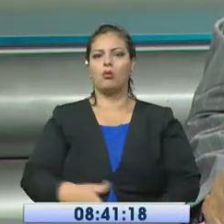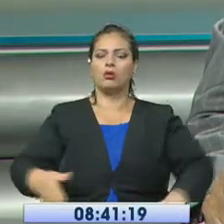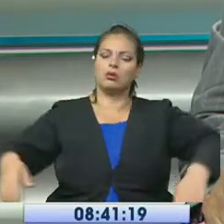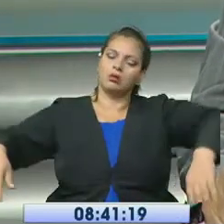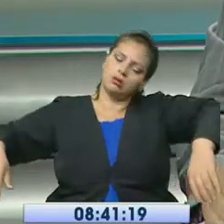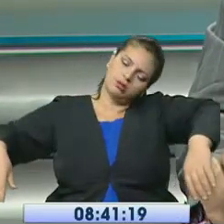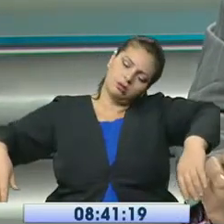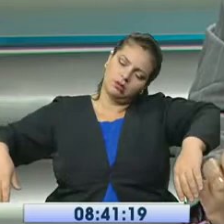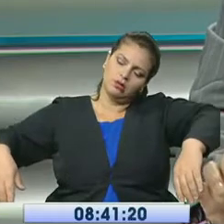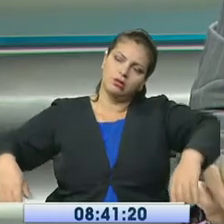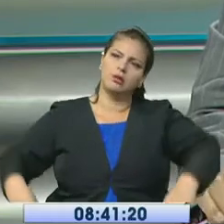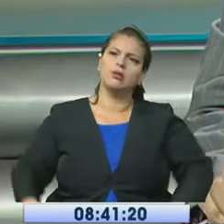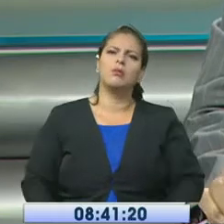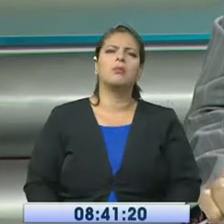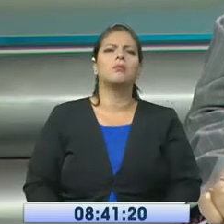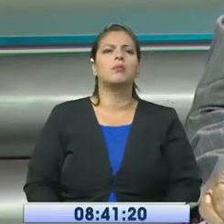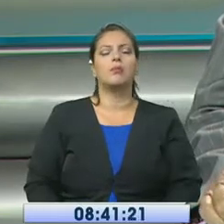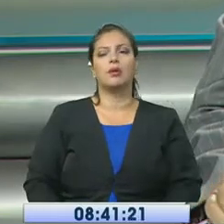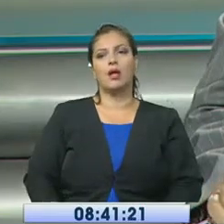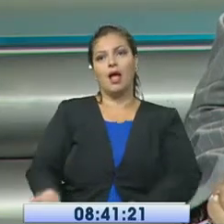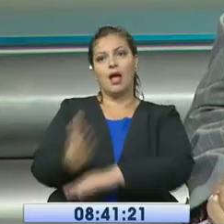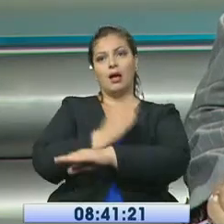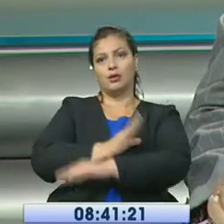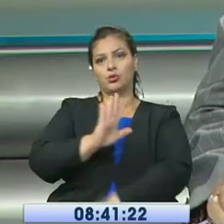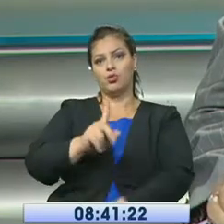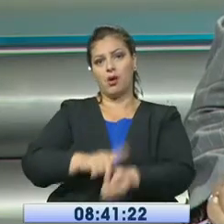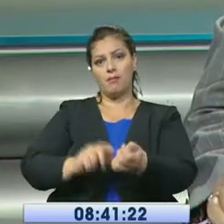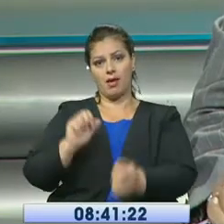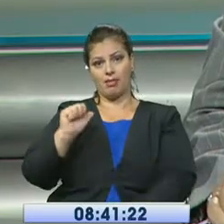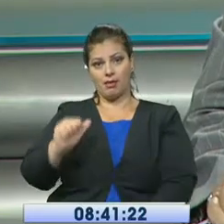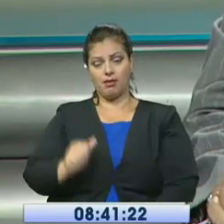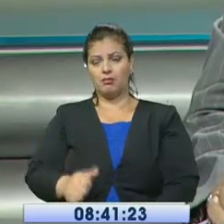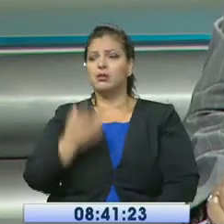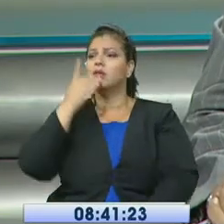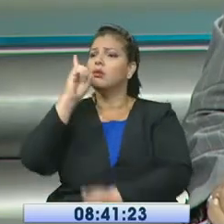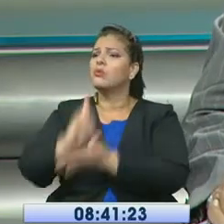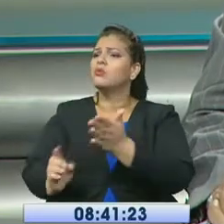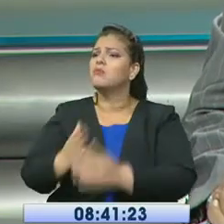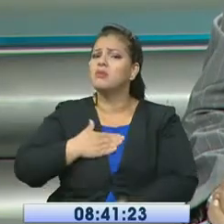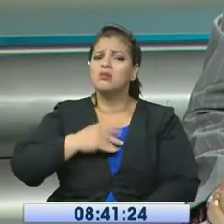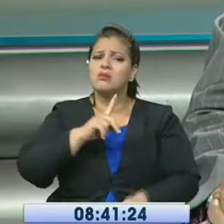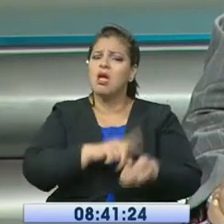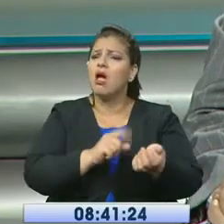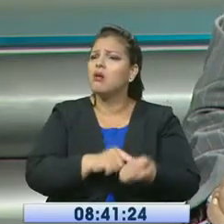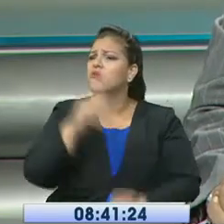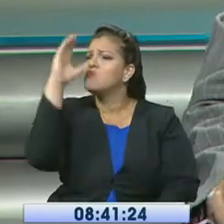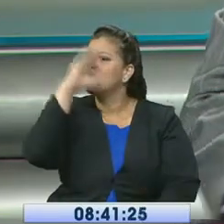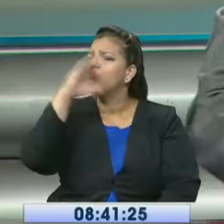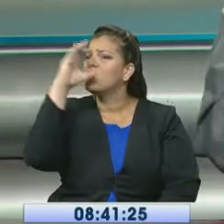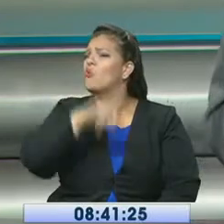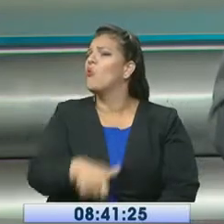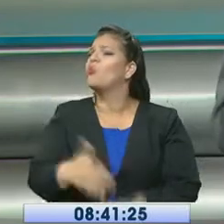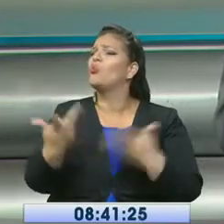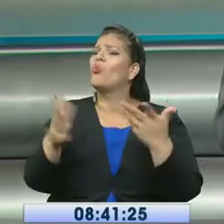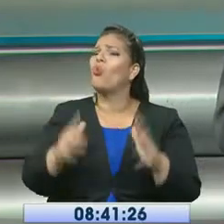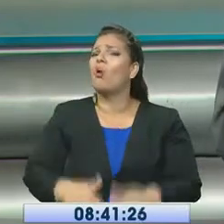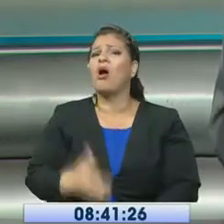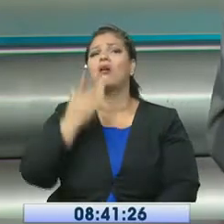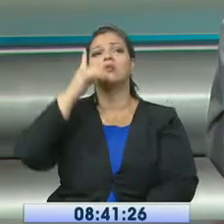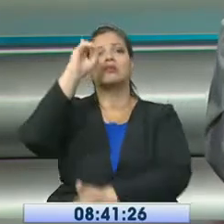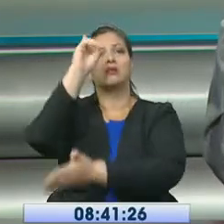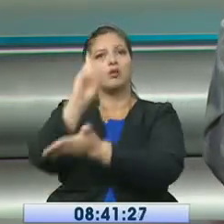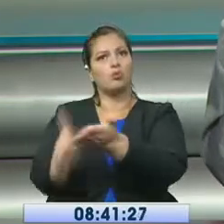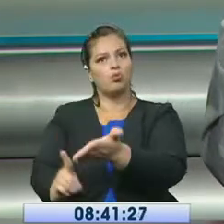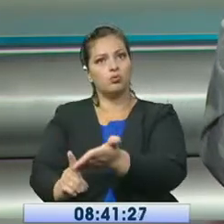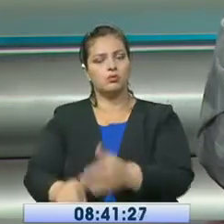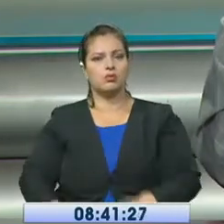días. Al parecer, algunos sujetos habrían ingresado a ese lugar para robar. Se presume que una mujer a la que habría conocido en una